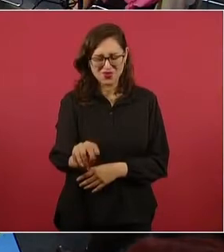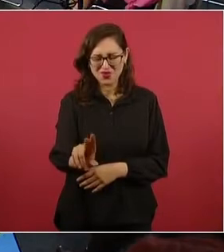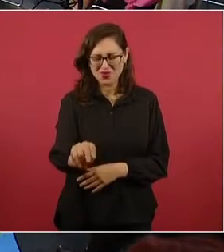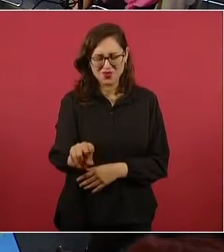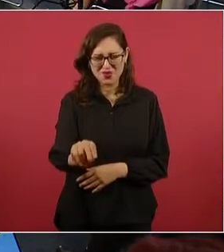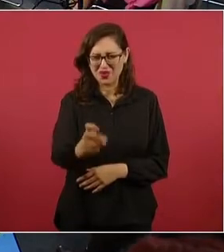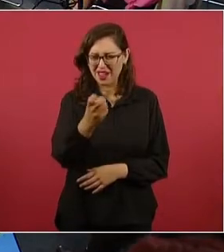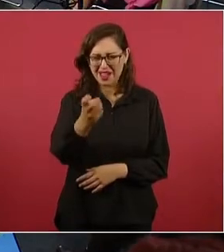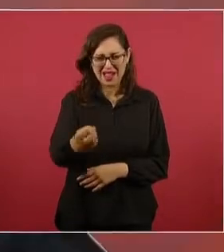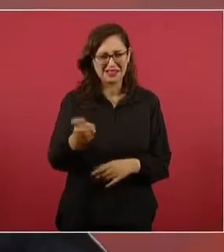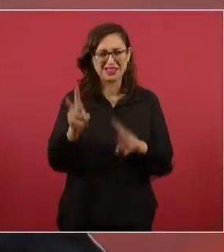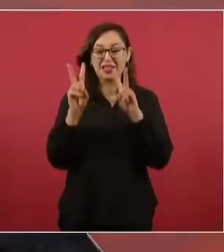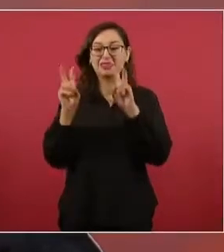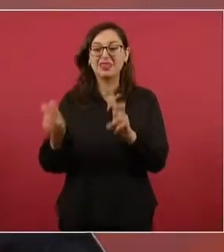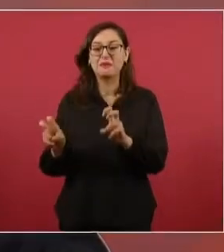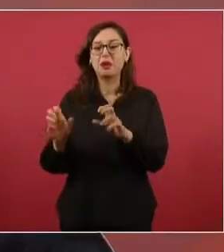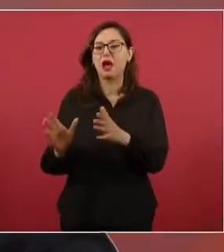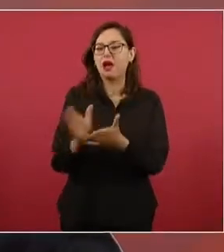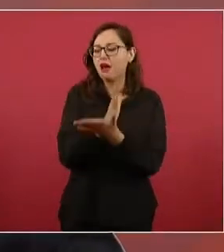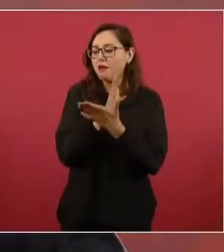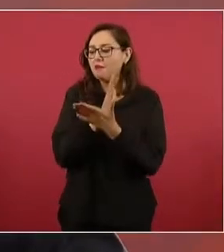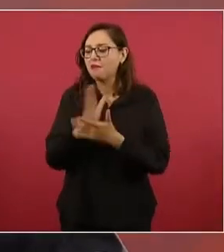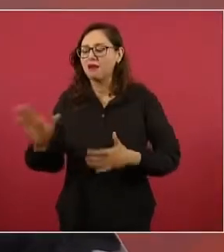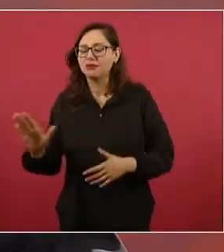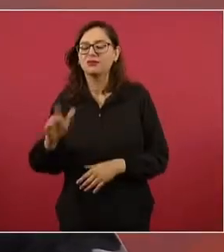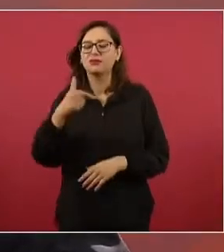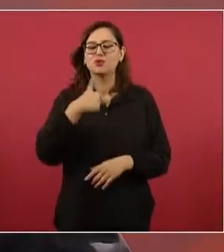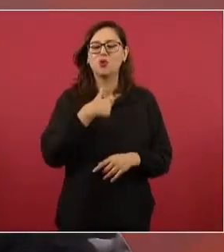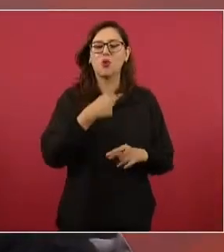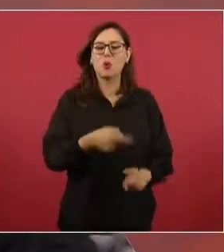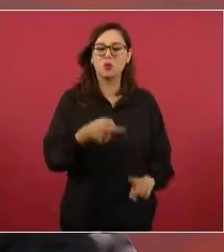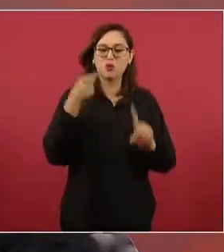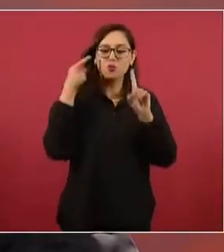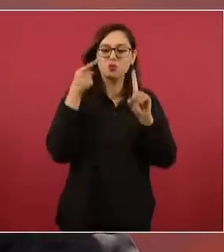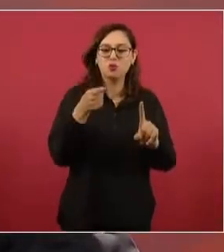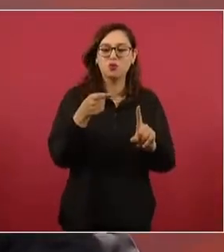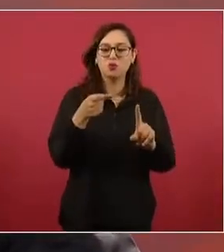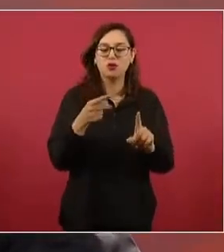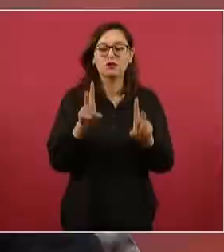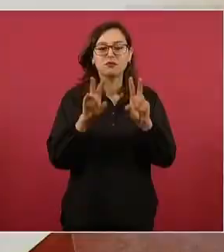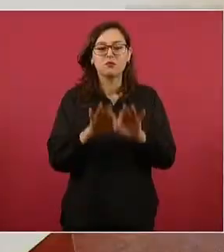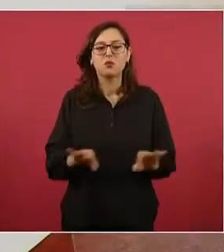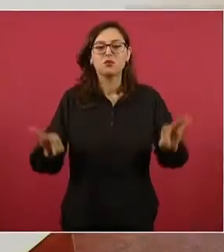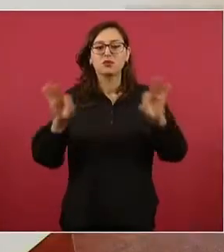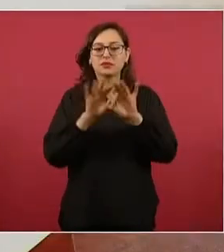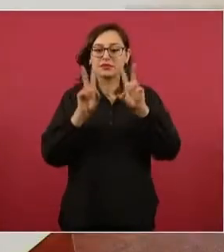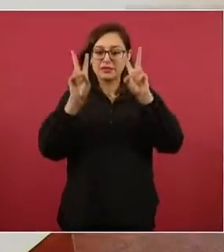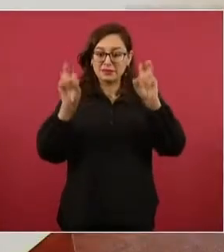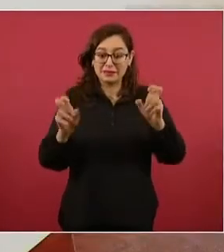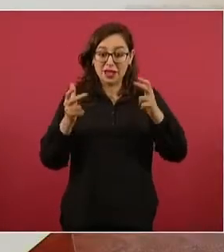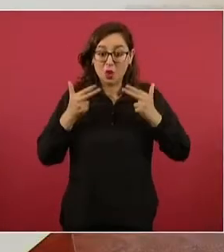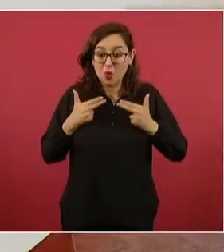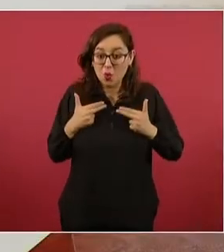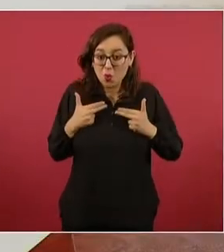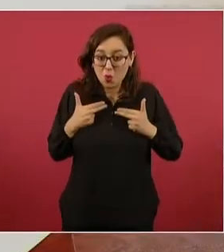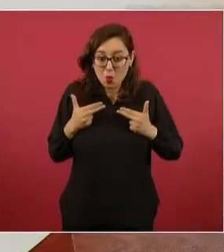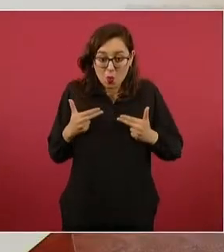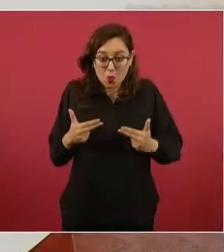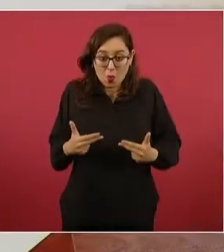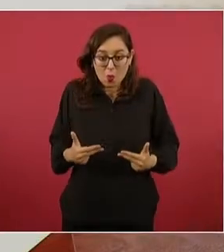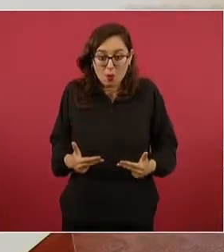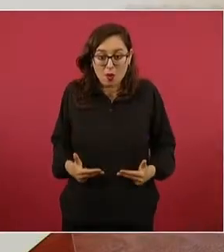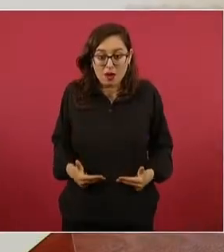eso es otra cosa. Lo que me importa es el humanismo, que es la esencia